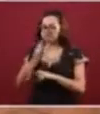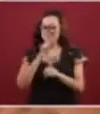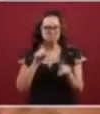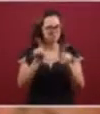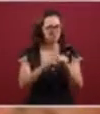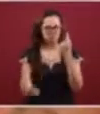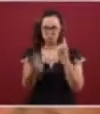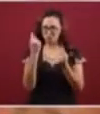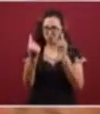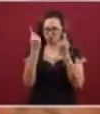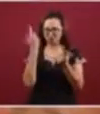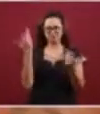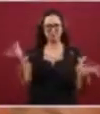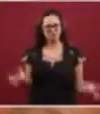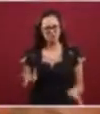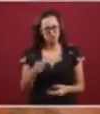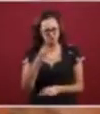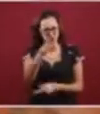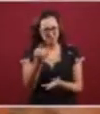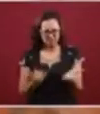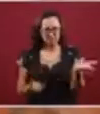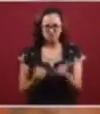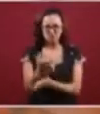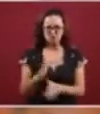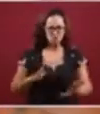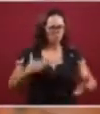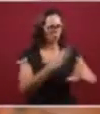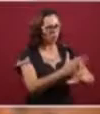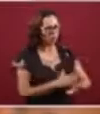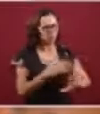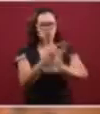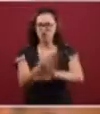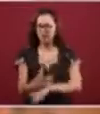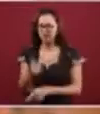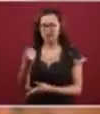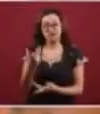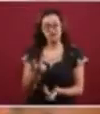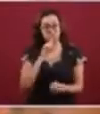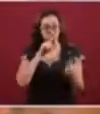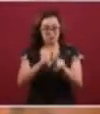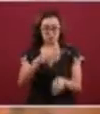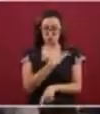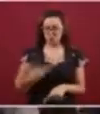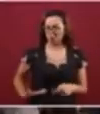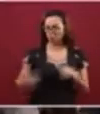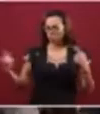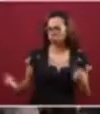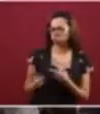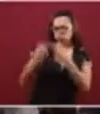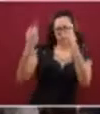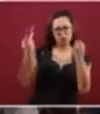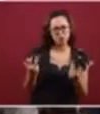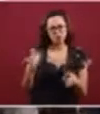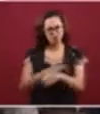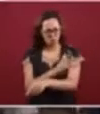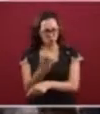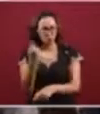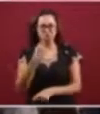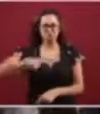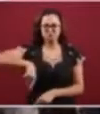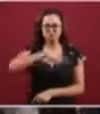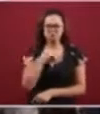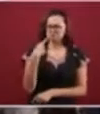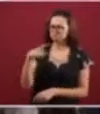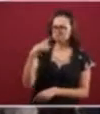Mi pregunta es, ¿por qué usted toma decisiones en contra de las instrucciones del presidente respecto a la censura y respecto a las denuncias